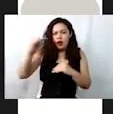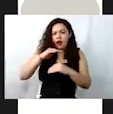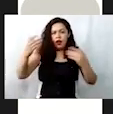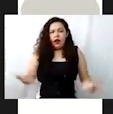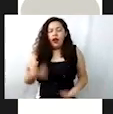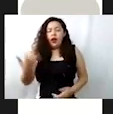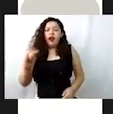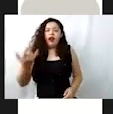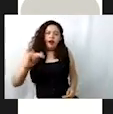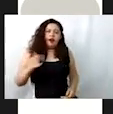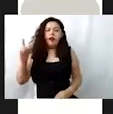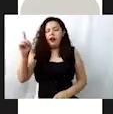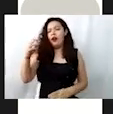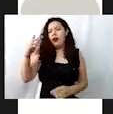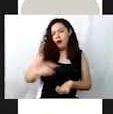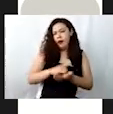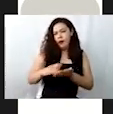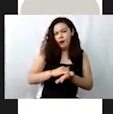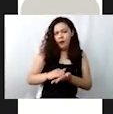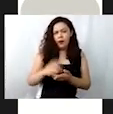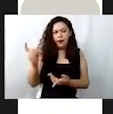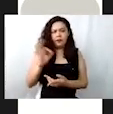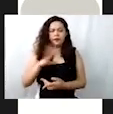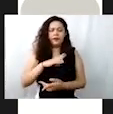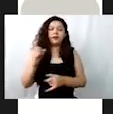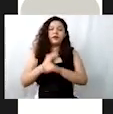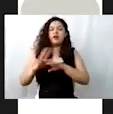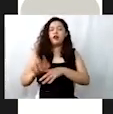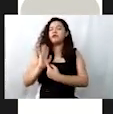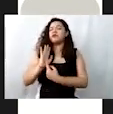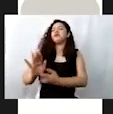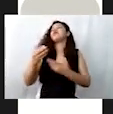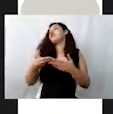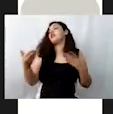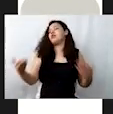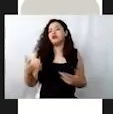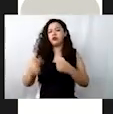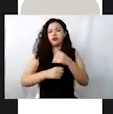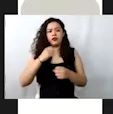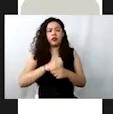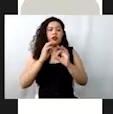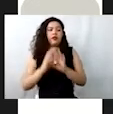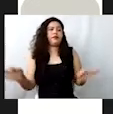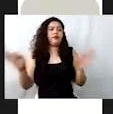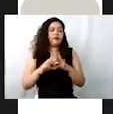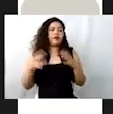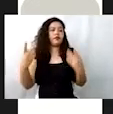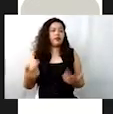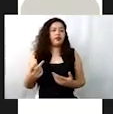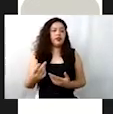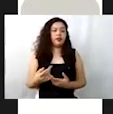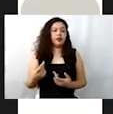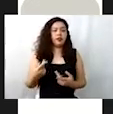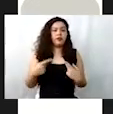julio en Nueva York, la posibilidad de presentar un informe. Entonces, este año es muy importante porque Dominicana va a presentar por primera vez